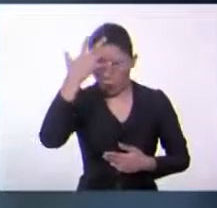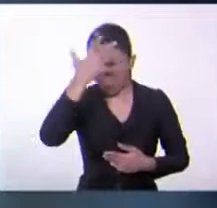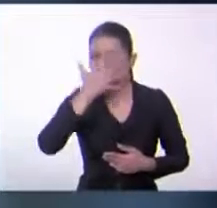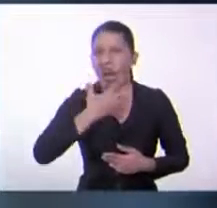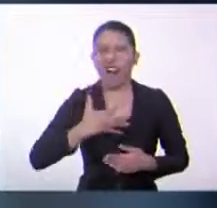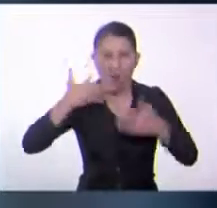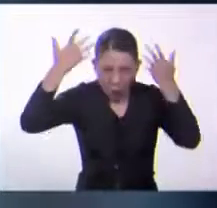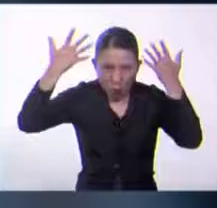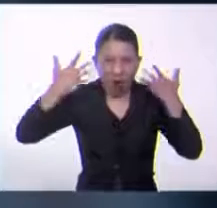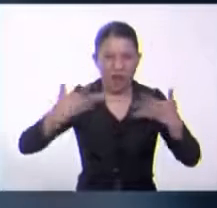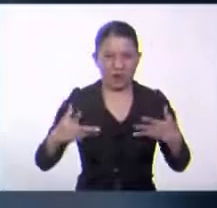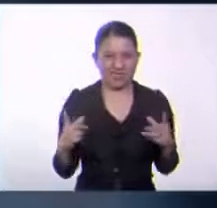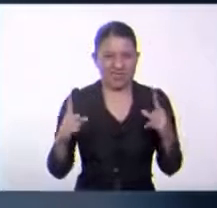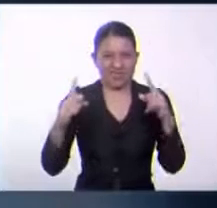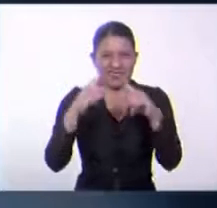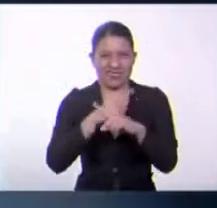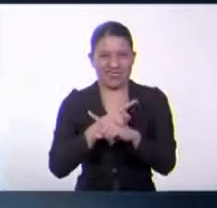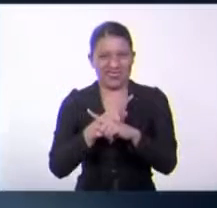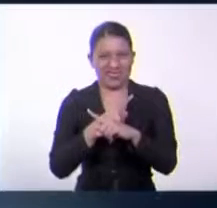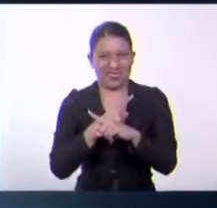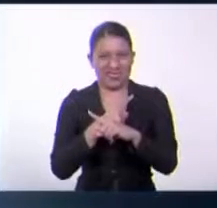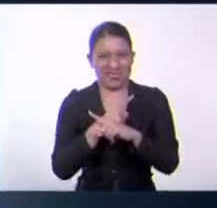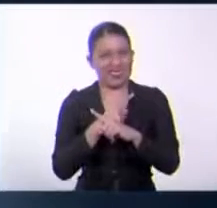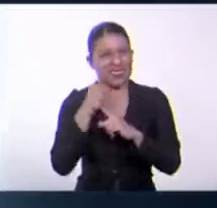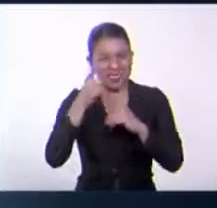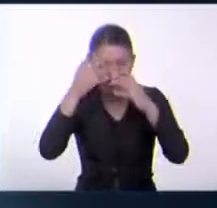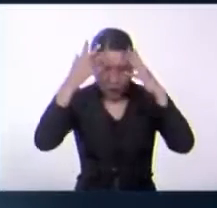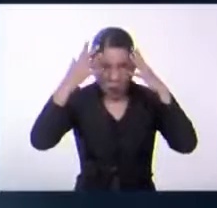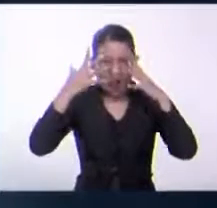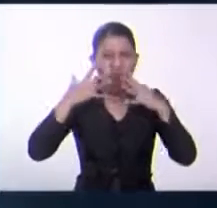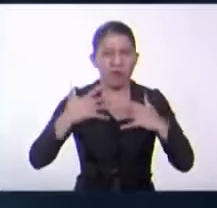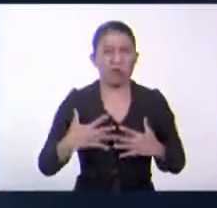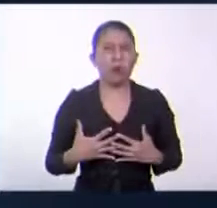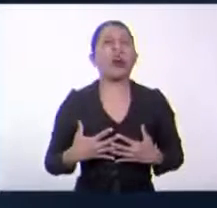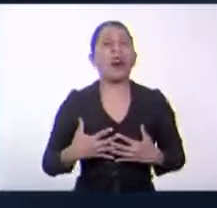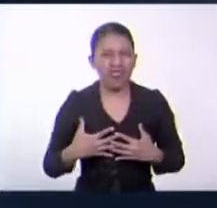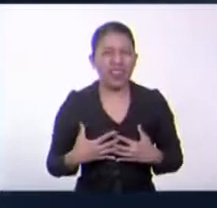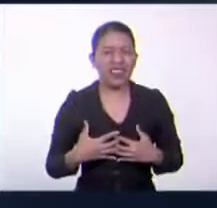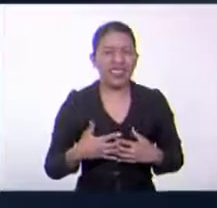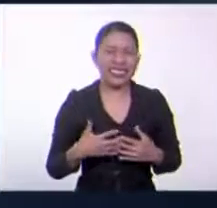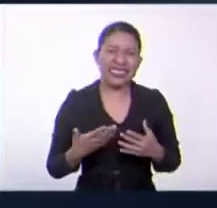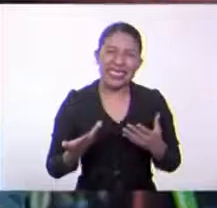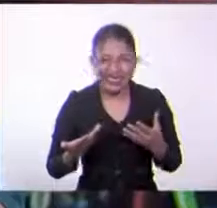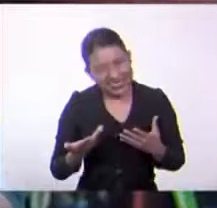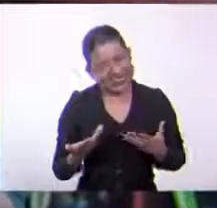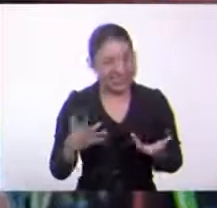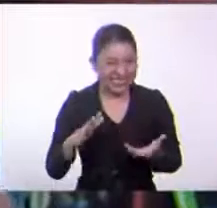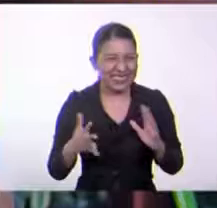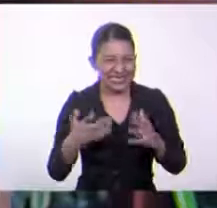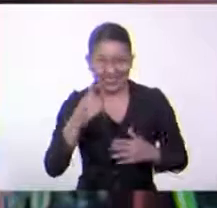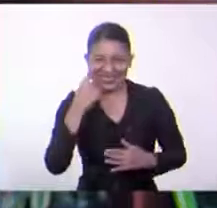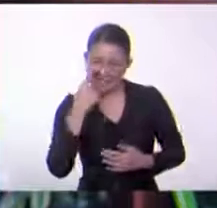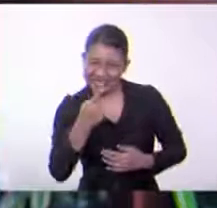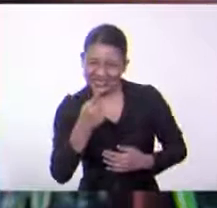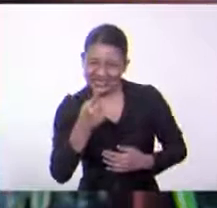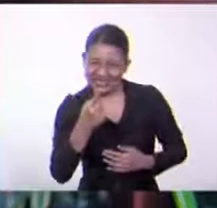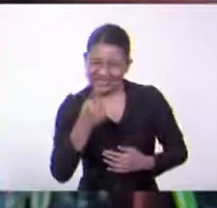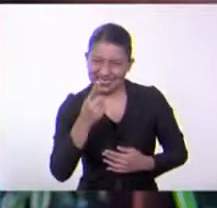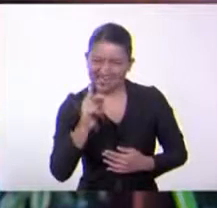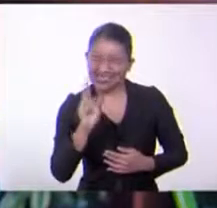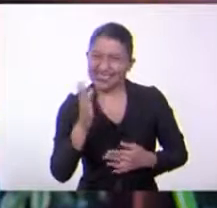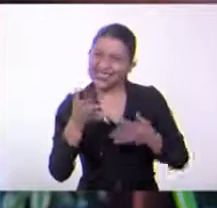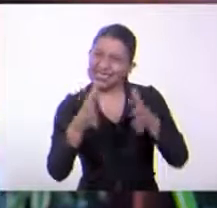muy modificado. Esas modificaciones nos hacen ver que el pez más